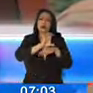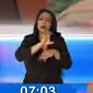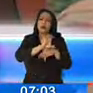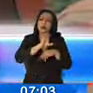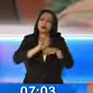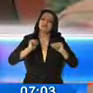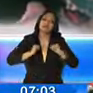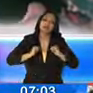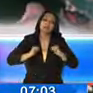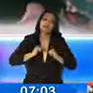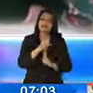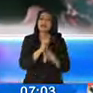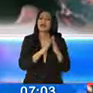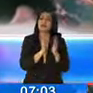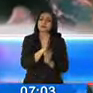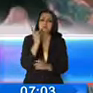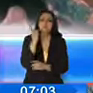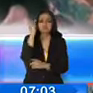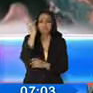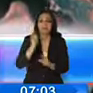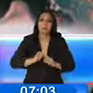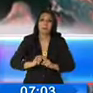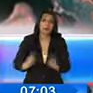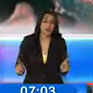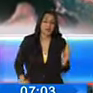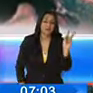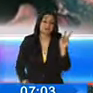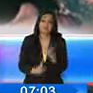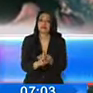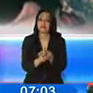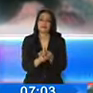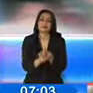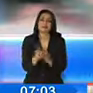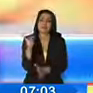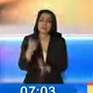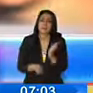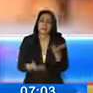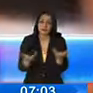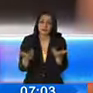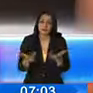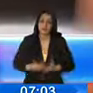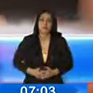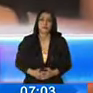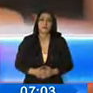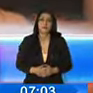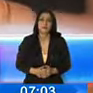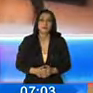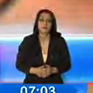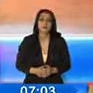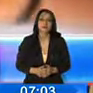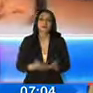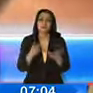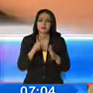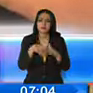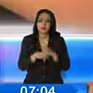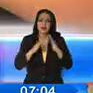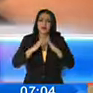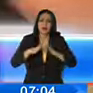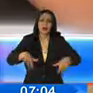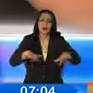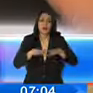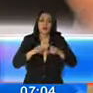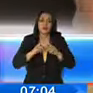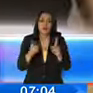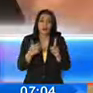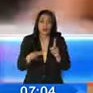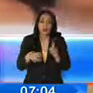sus progenitores, pero la delincuencia le dio un amargo recibimiento. Yo al principio pensé que era mi mamá, pero cuando seguía se le